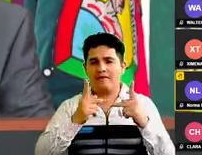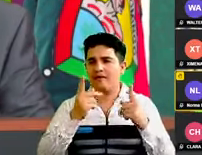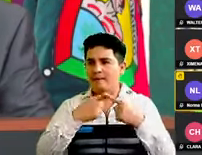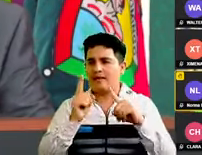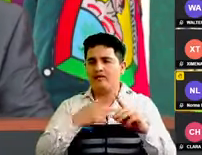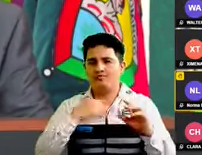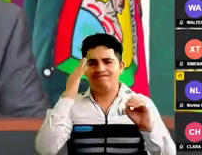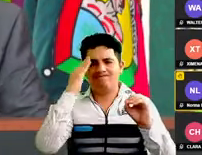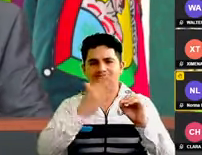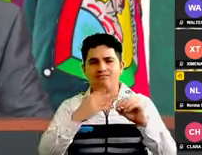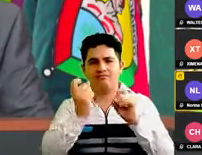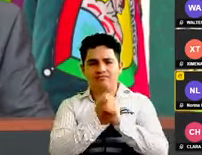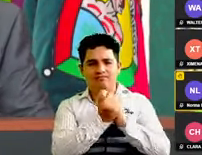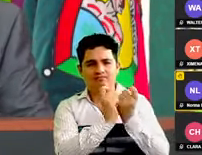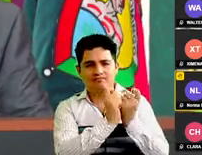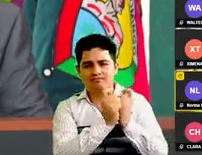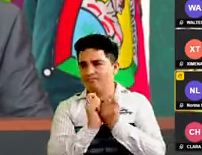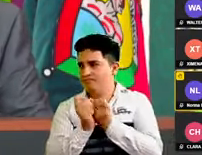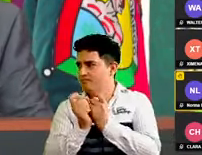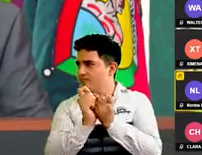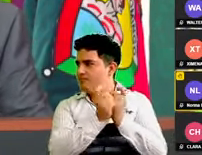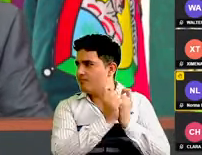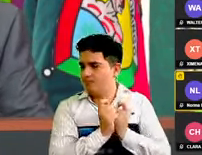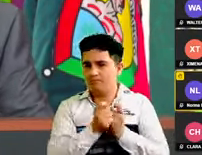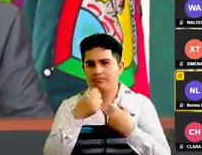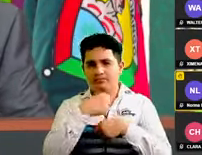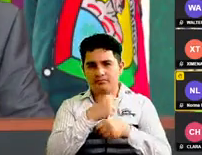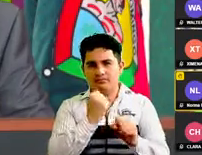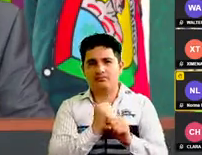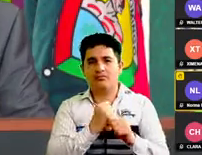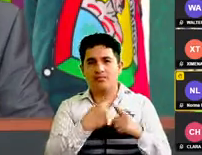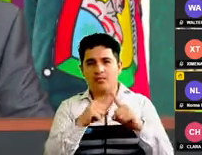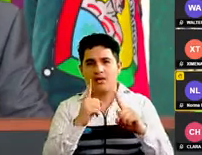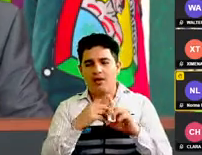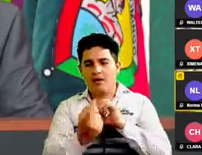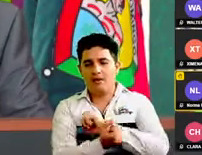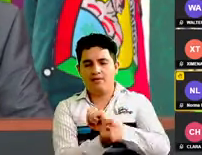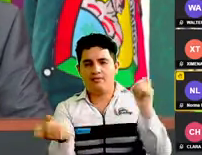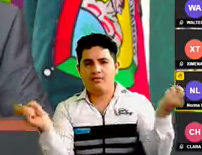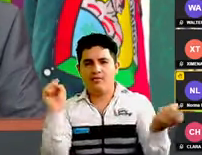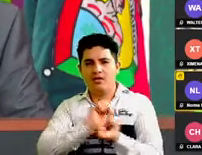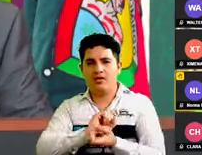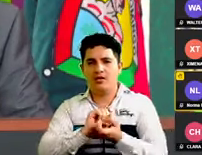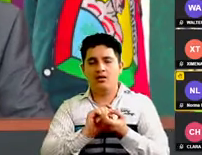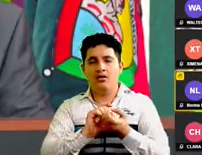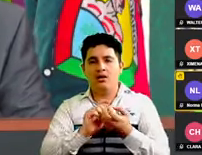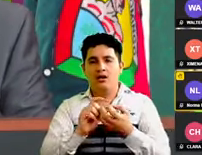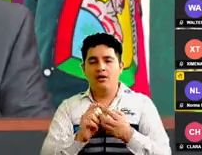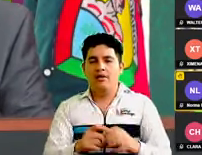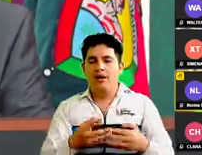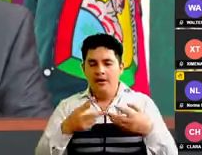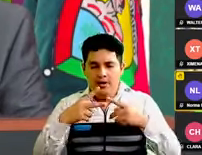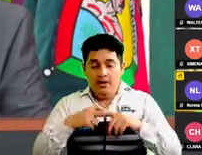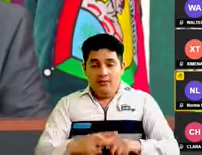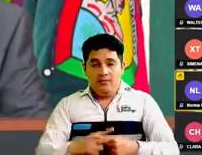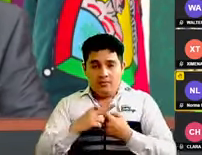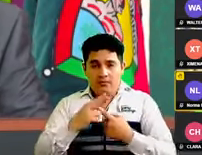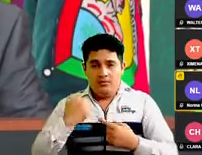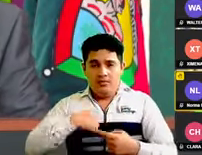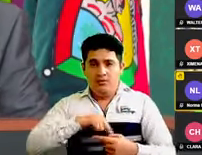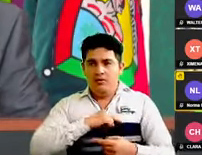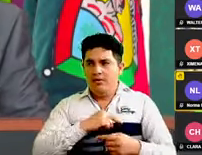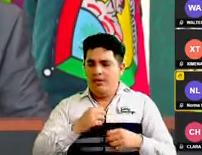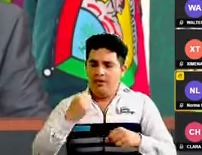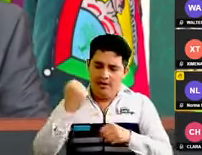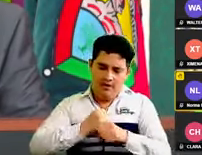que ir ajustando las cosas que hay que hacerlas, pero que el cambio y la transformación que la iniciamos nosotros con tanto